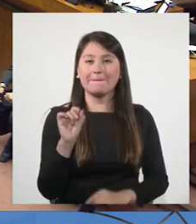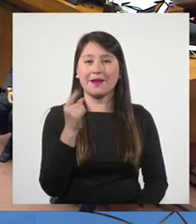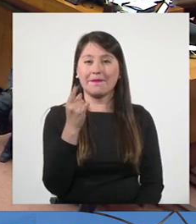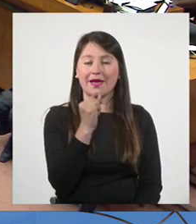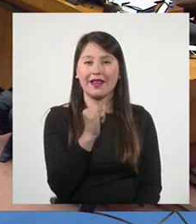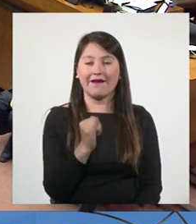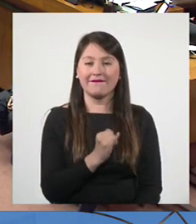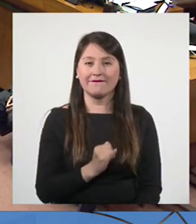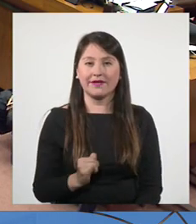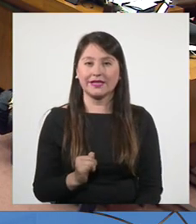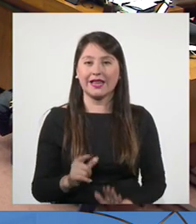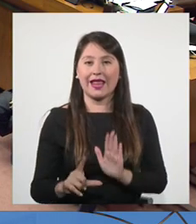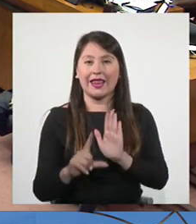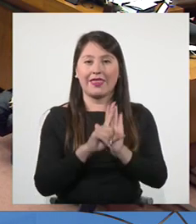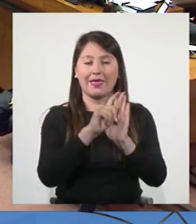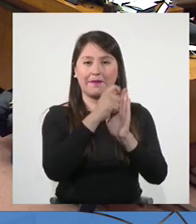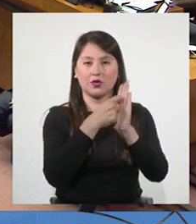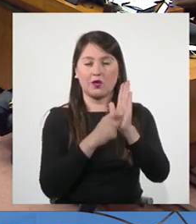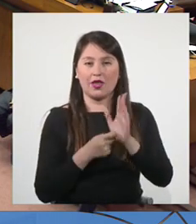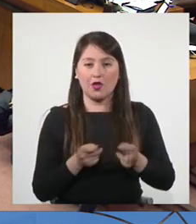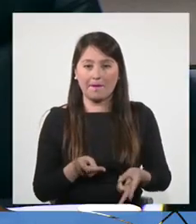en la ley de presupuesto que permite la rebaja